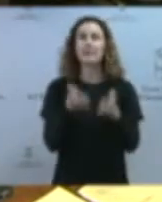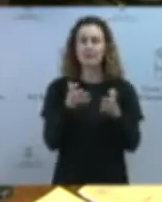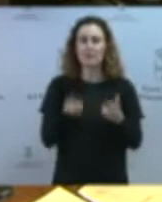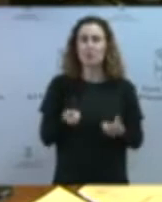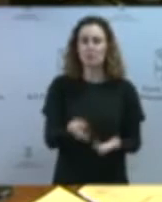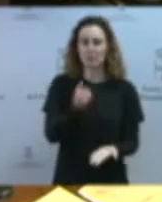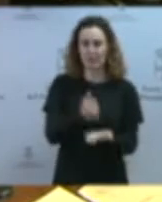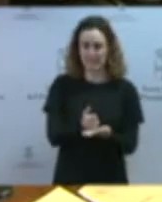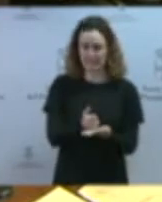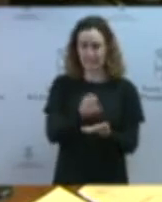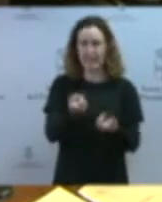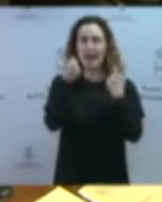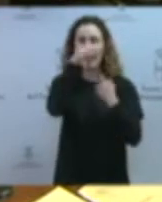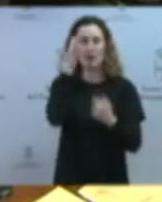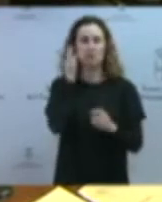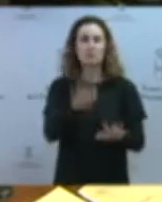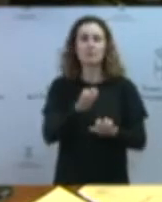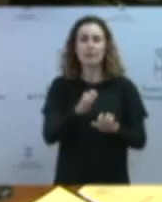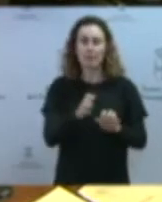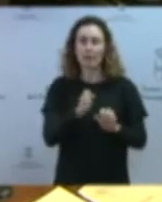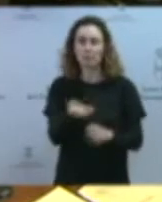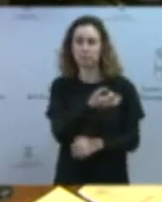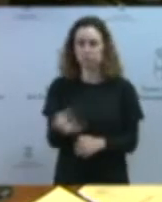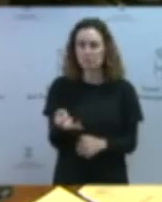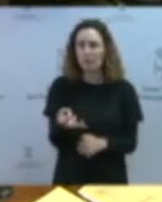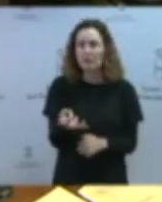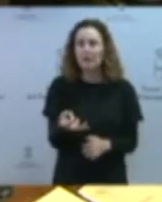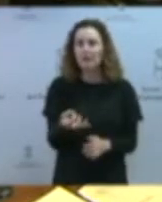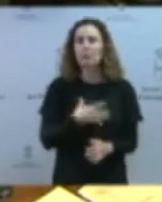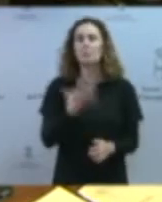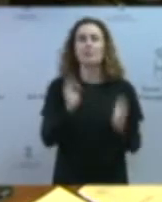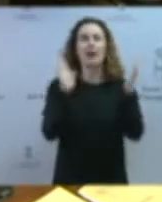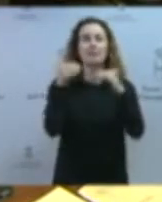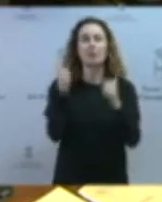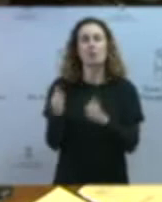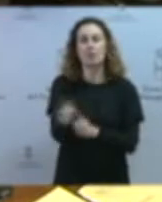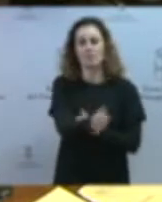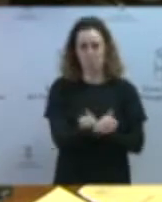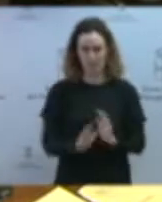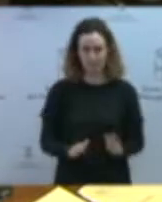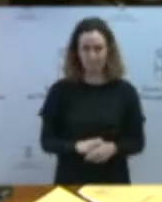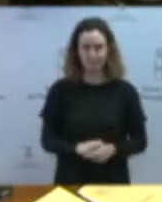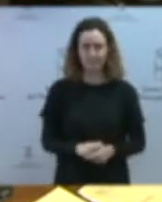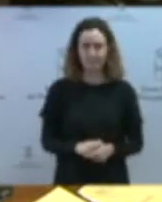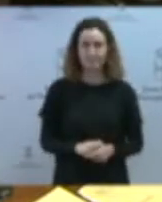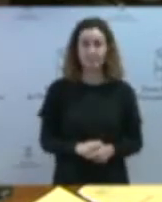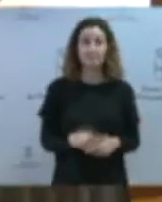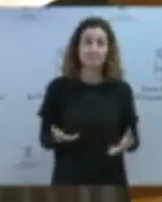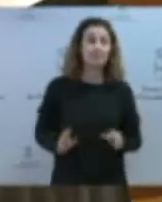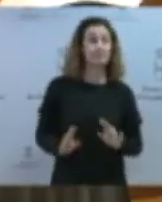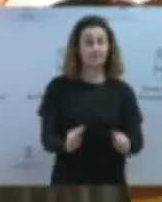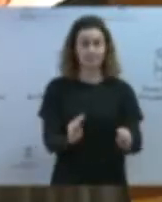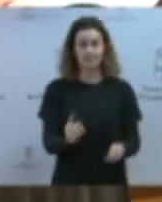y se asegure una atención más individualizada. Por supuesto, la reducción de las ratios por sí sola no es condición suficiente para lograr esta